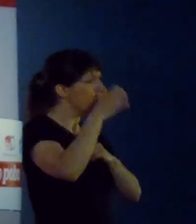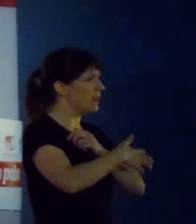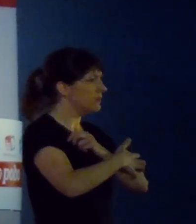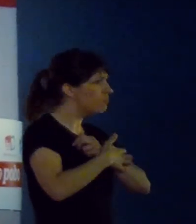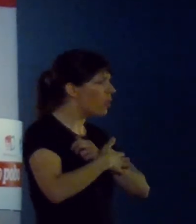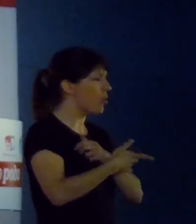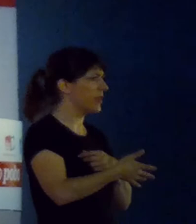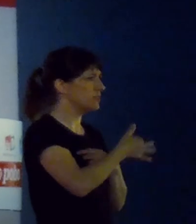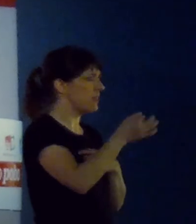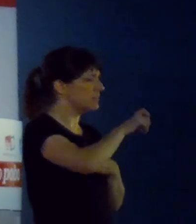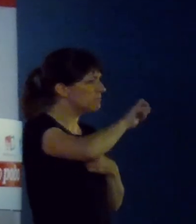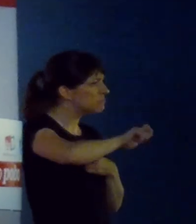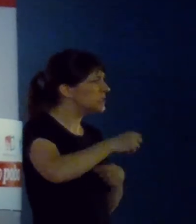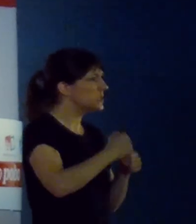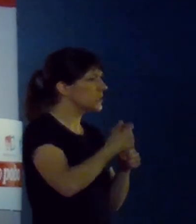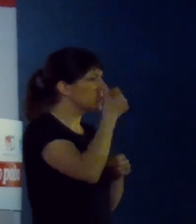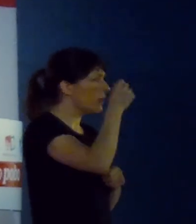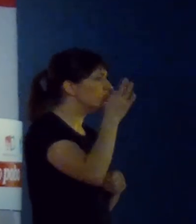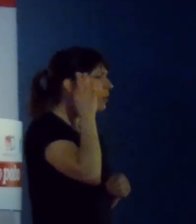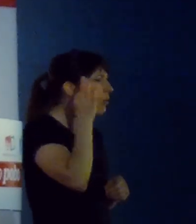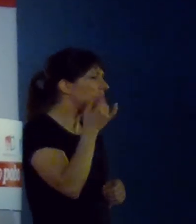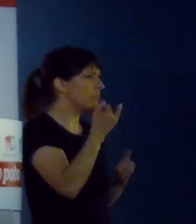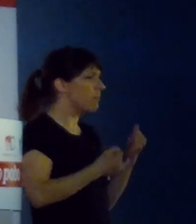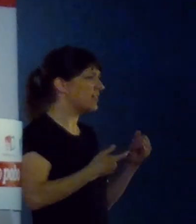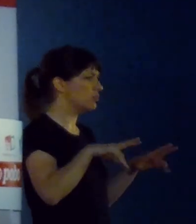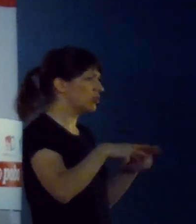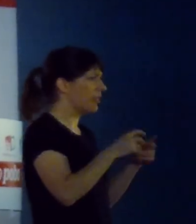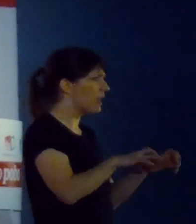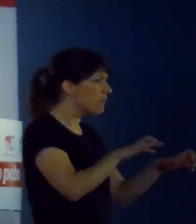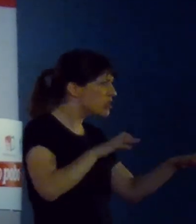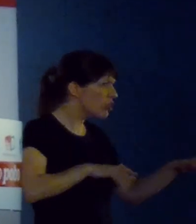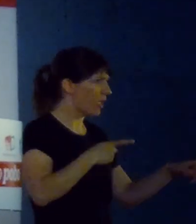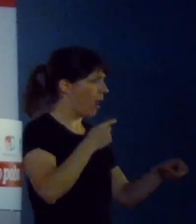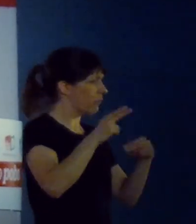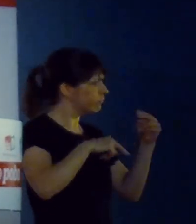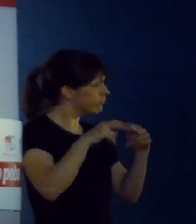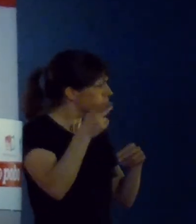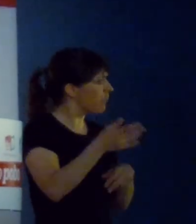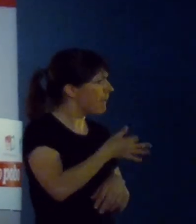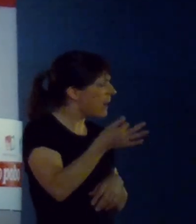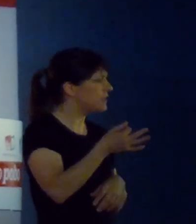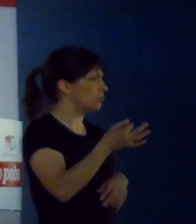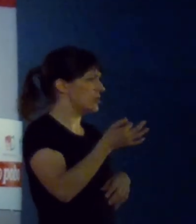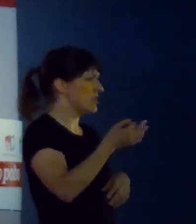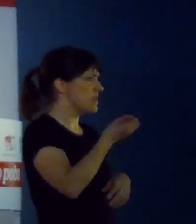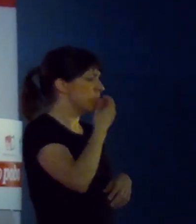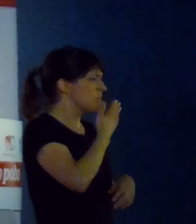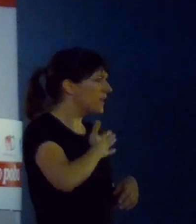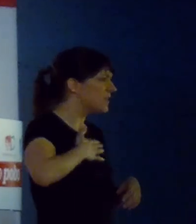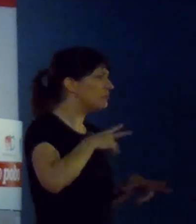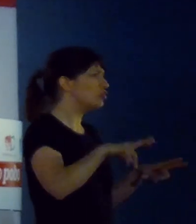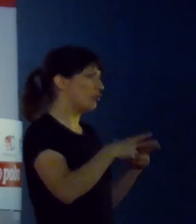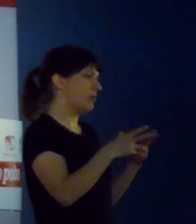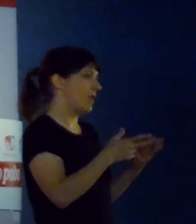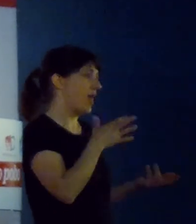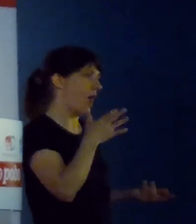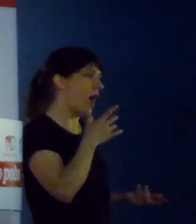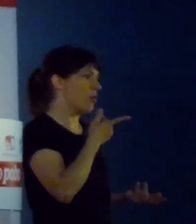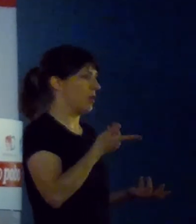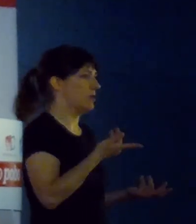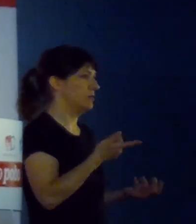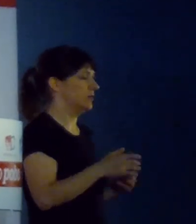traballadores e traballadoras, a Europa da maioría social, a Europa do benestar social. Deixemos agora, por